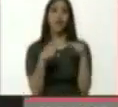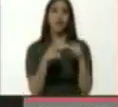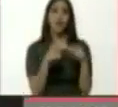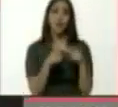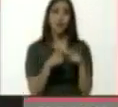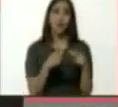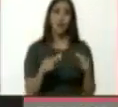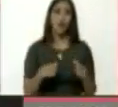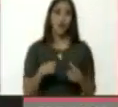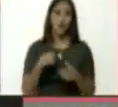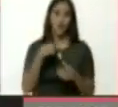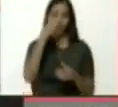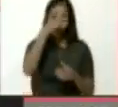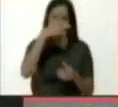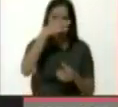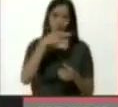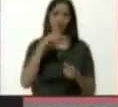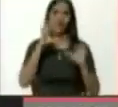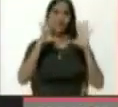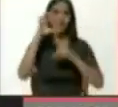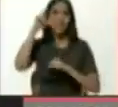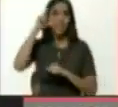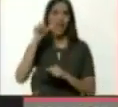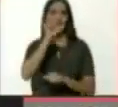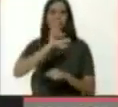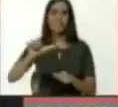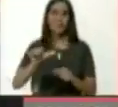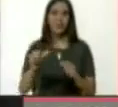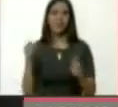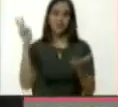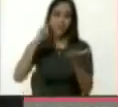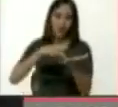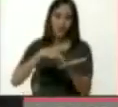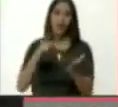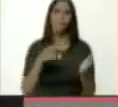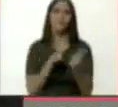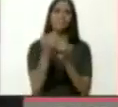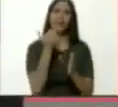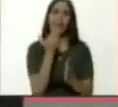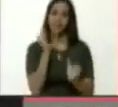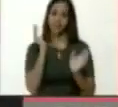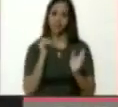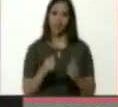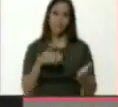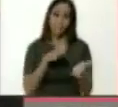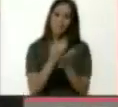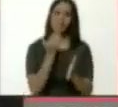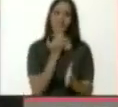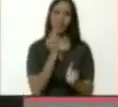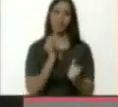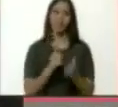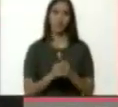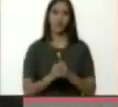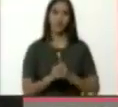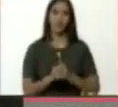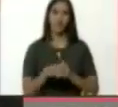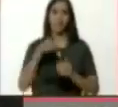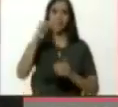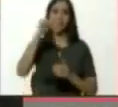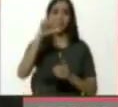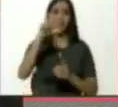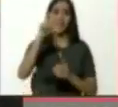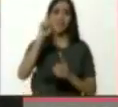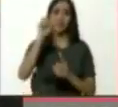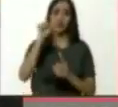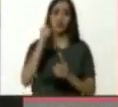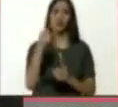o le dio gripe 15 días, a la semana que el tipo regresa pasa una vaina, ¿vale? Pasa una vaina. Y Nelson Bocaranda es uno